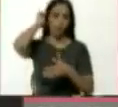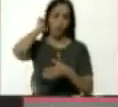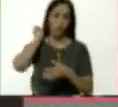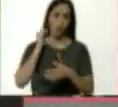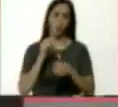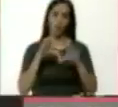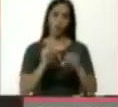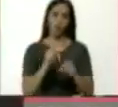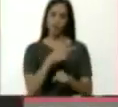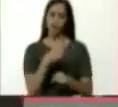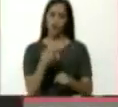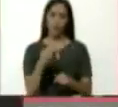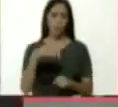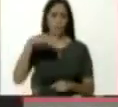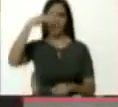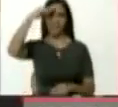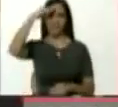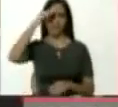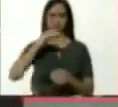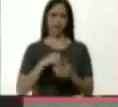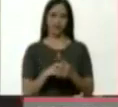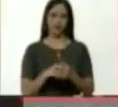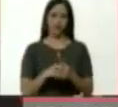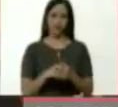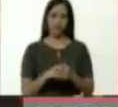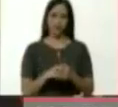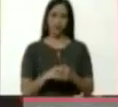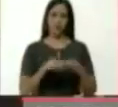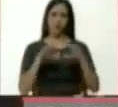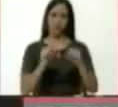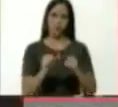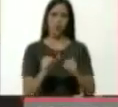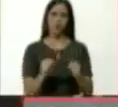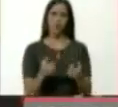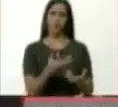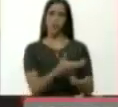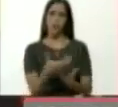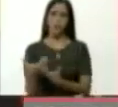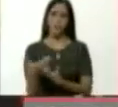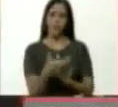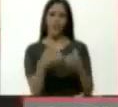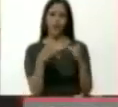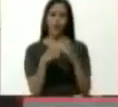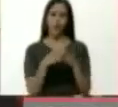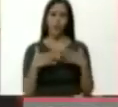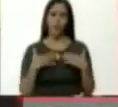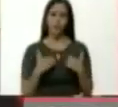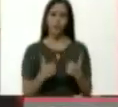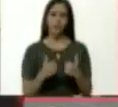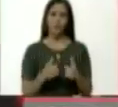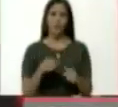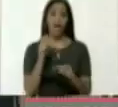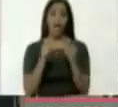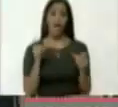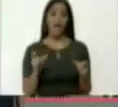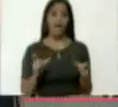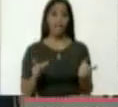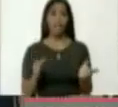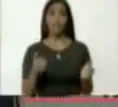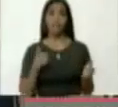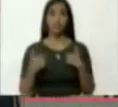no militar, una toma de bomberos, de grupos de rescate, de movimientos ambientalistas. Hay gente que individualmente se está